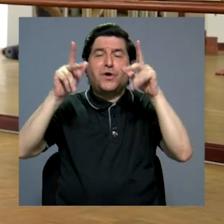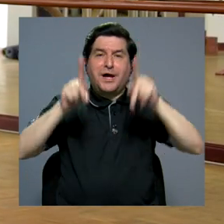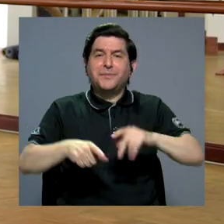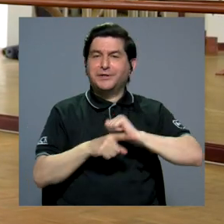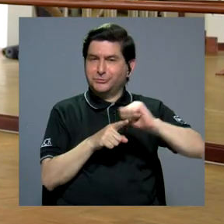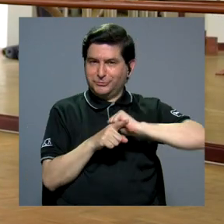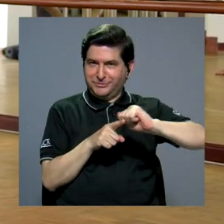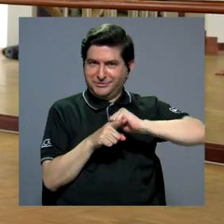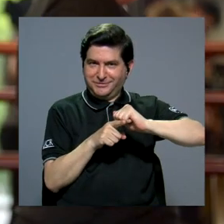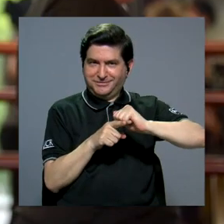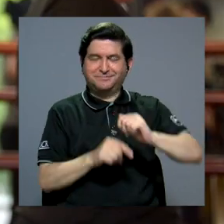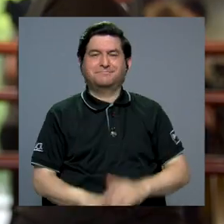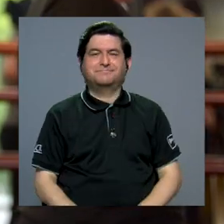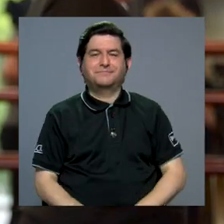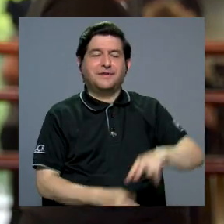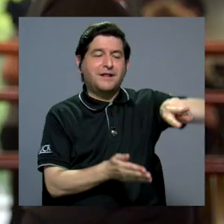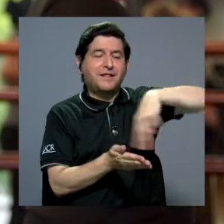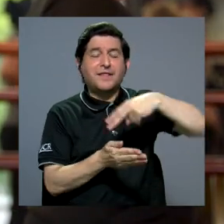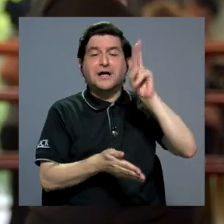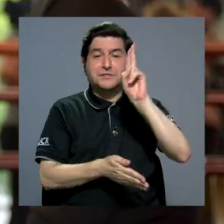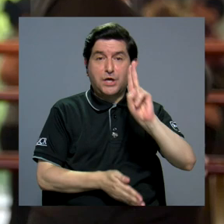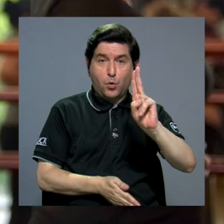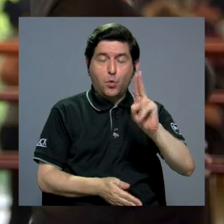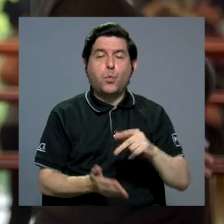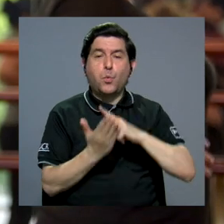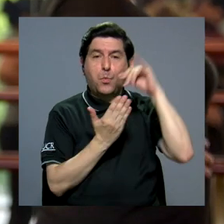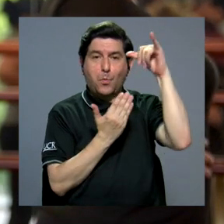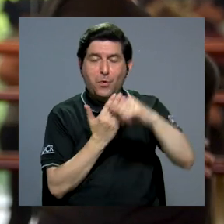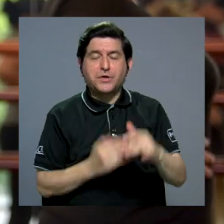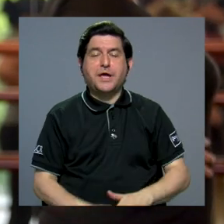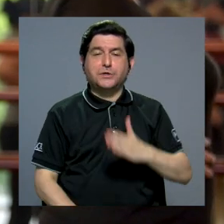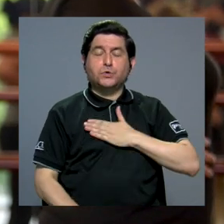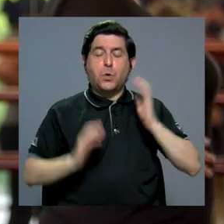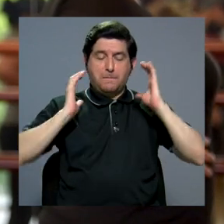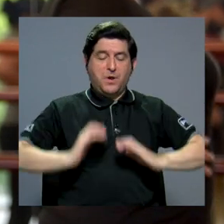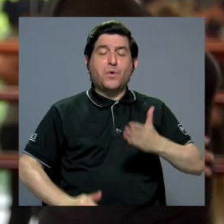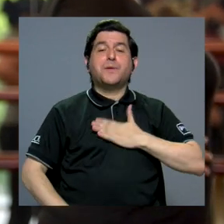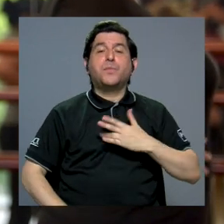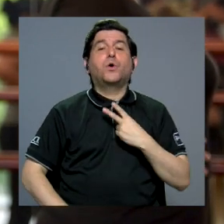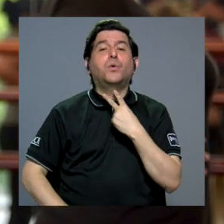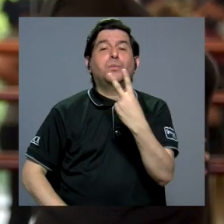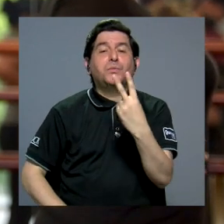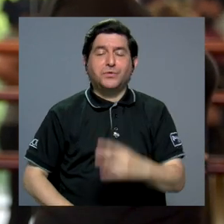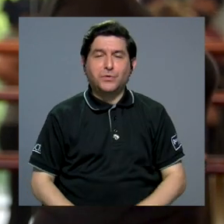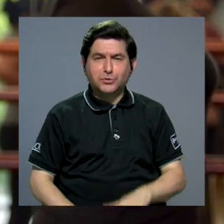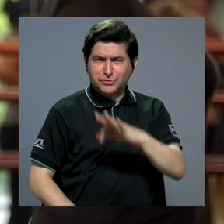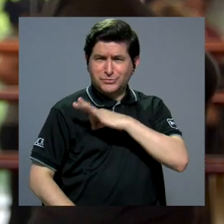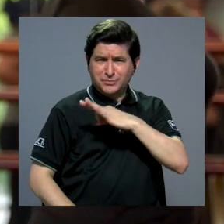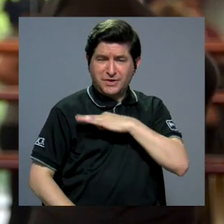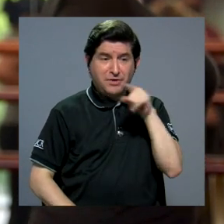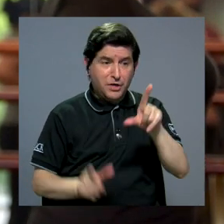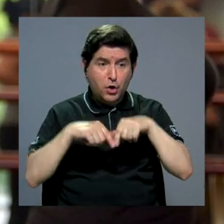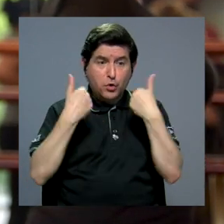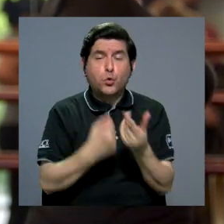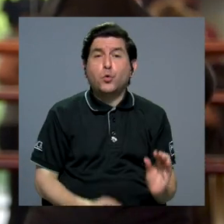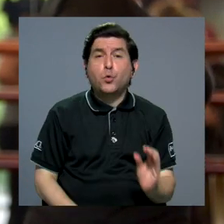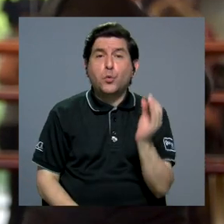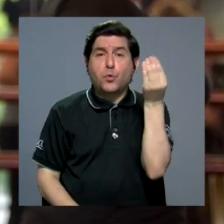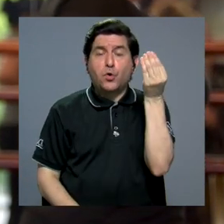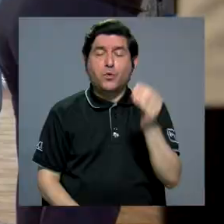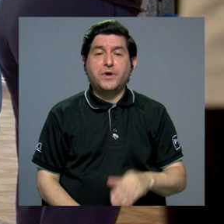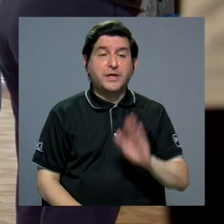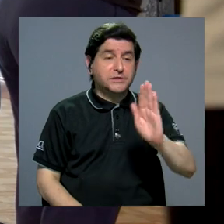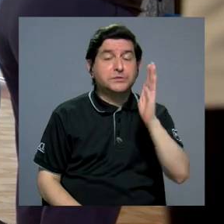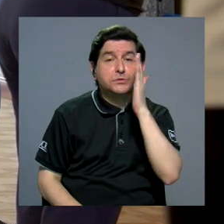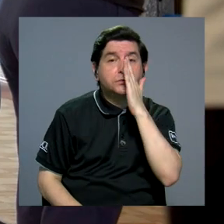la practican. Danza U, a través del proyecto Mi Cuerpo, Mi Voz, ha beneficiado a este grupo de jóvenes y